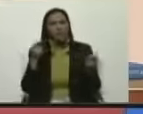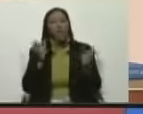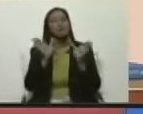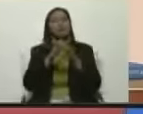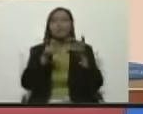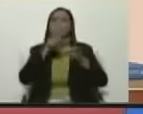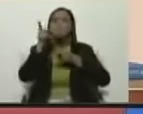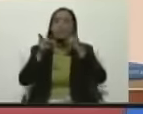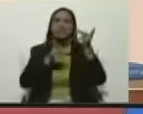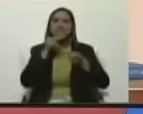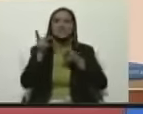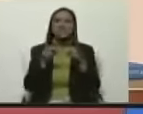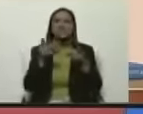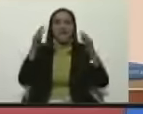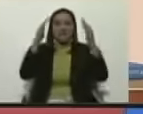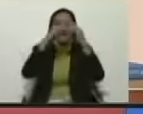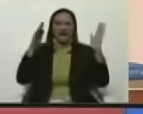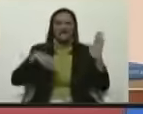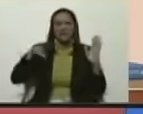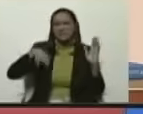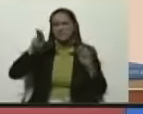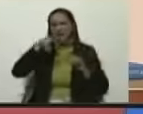Le pintaron la casa, se le marcaron la casa.